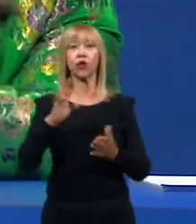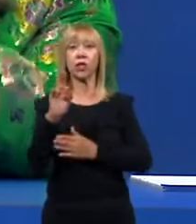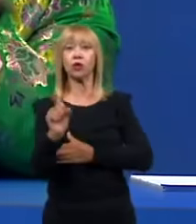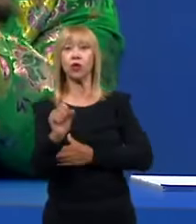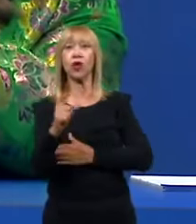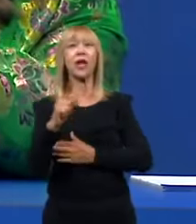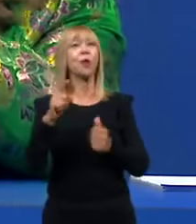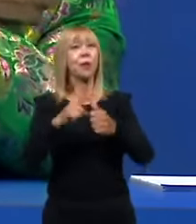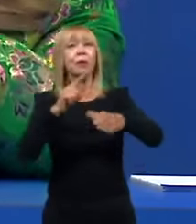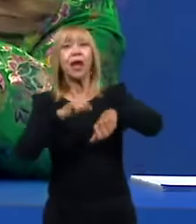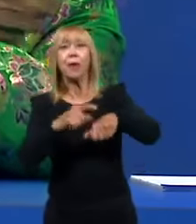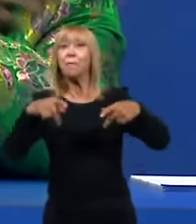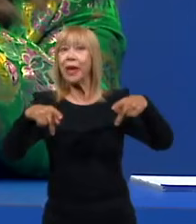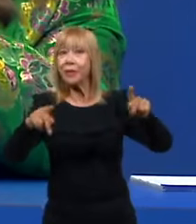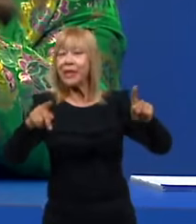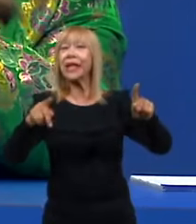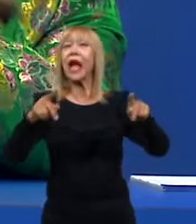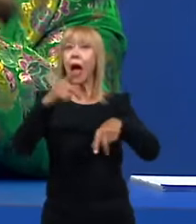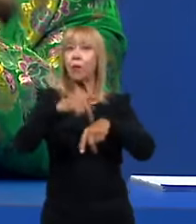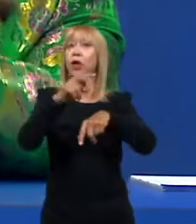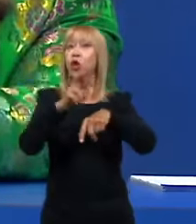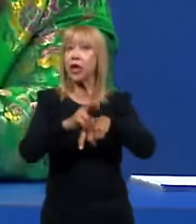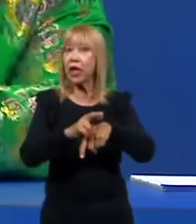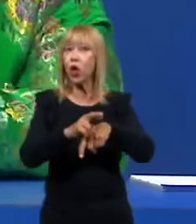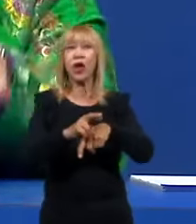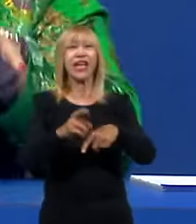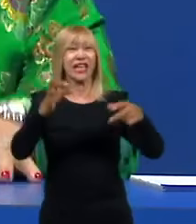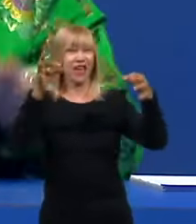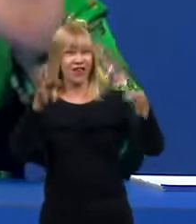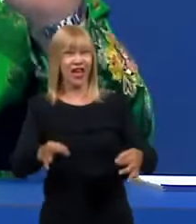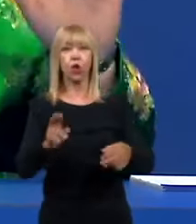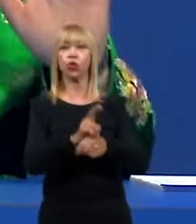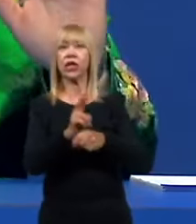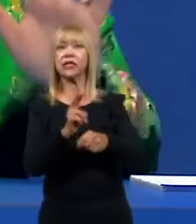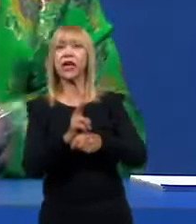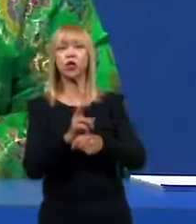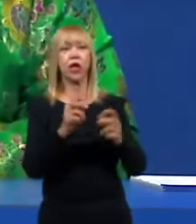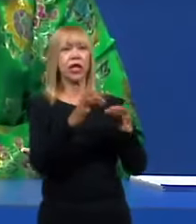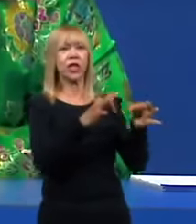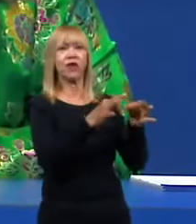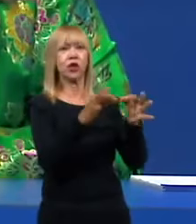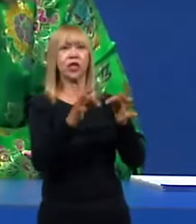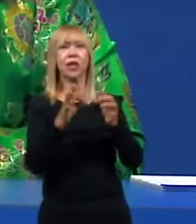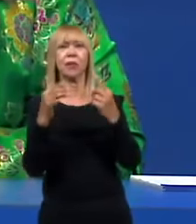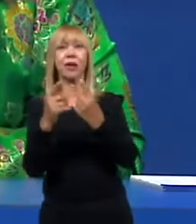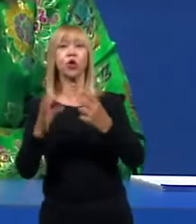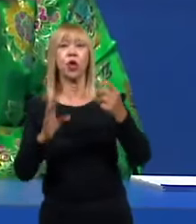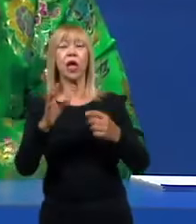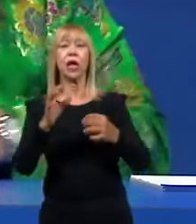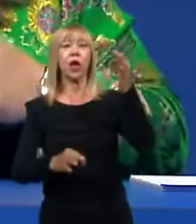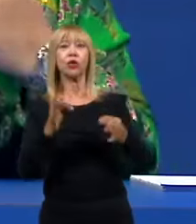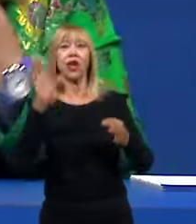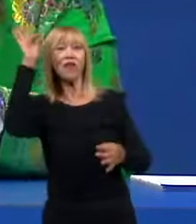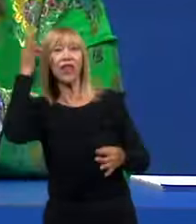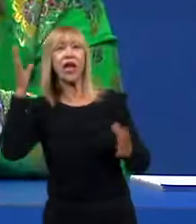Unidos, que por primera vez le permitirían al pueblo de Puerto Rico definir, utilizando las definiciones del Departamento de Justicia Federal,